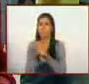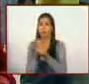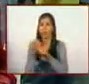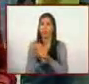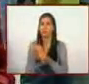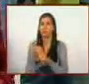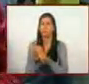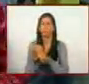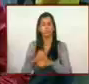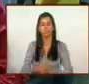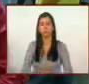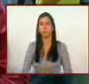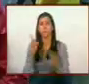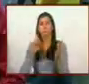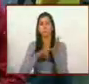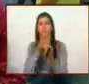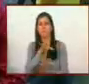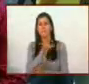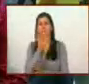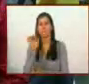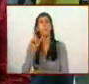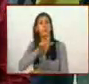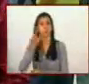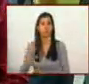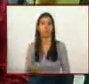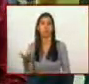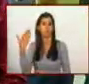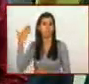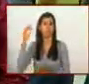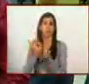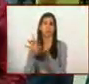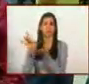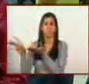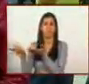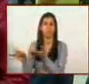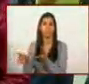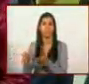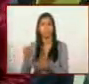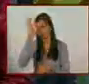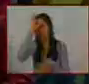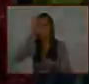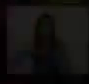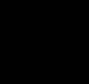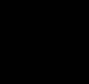y reenganchados los más de 1.500 empleados que han sido votados injustificadamente.